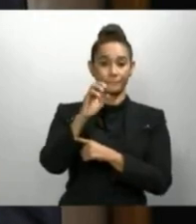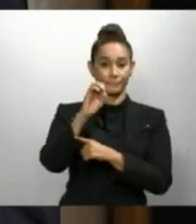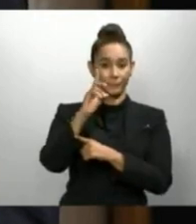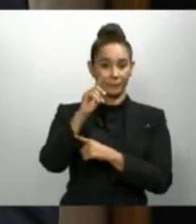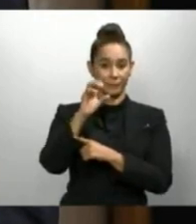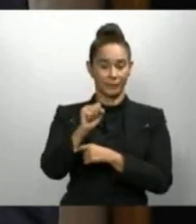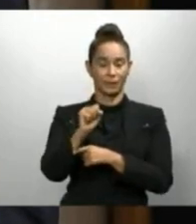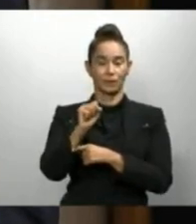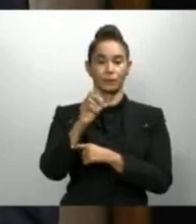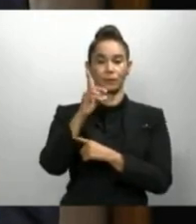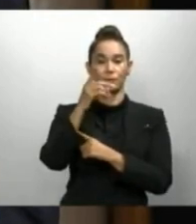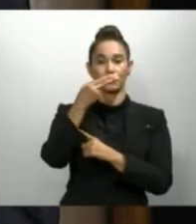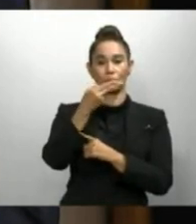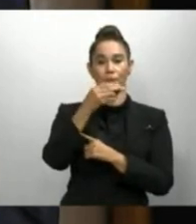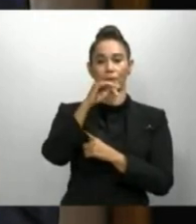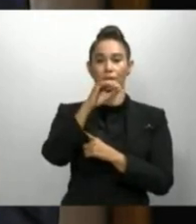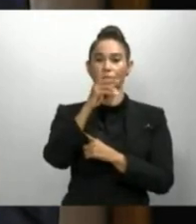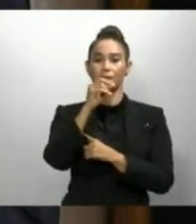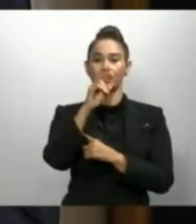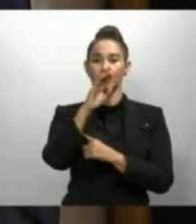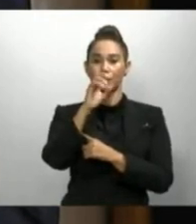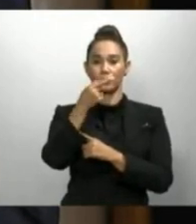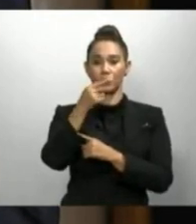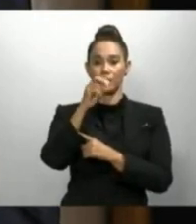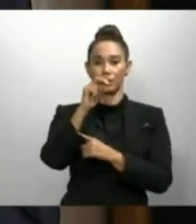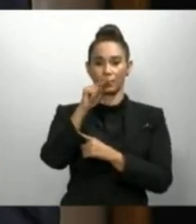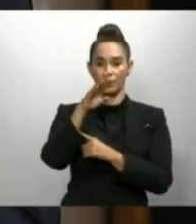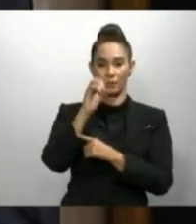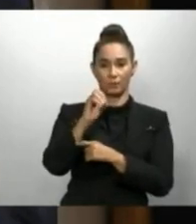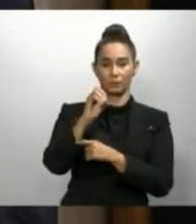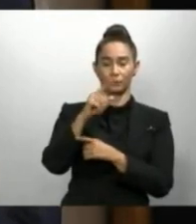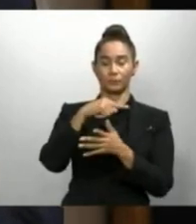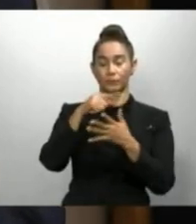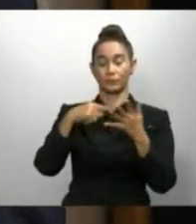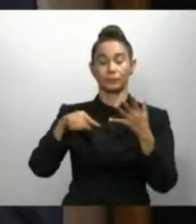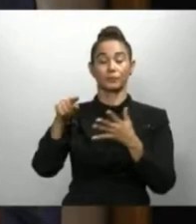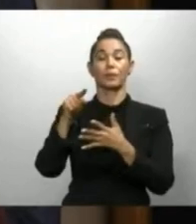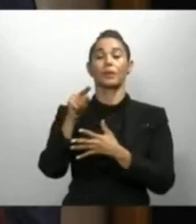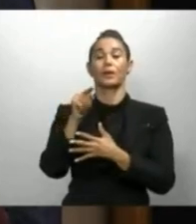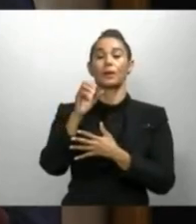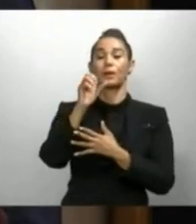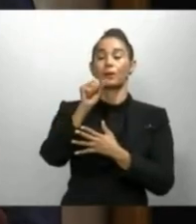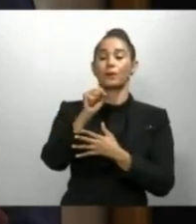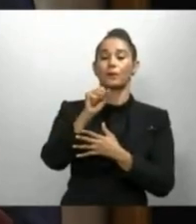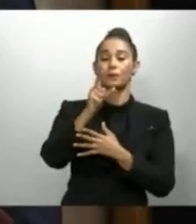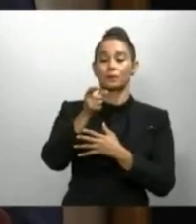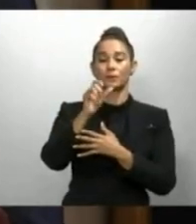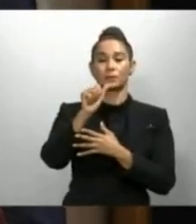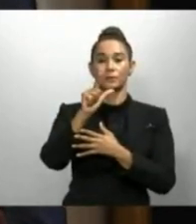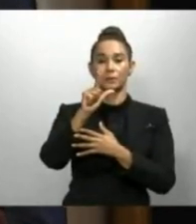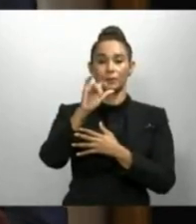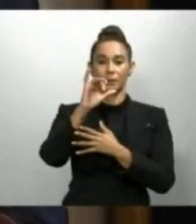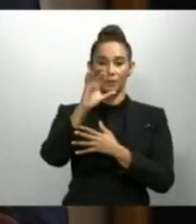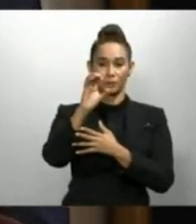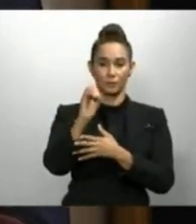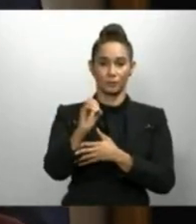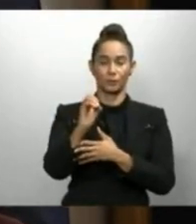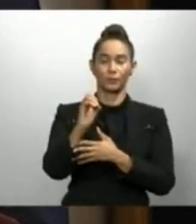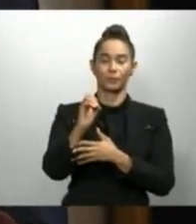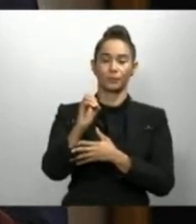peróxido, hidrógeno, queroseno, urea, ácido oxálico.